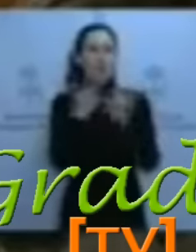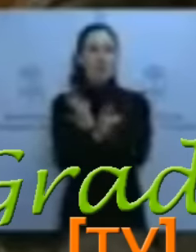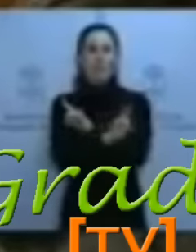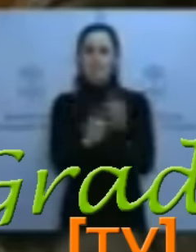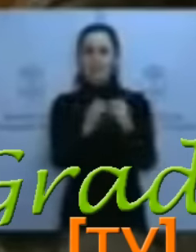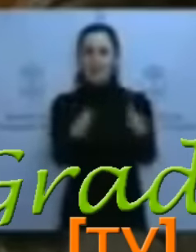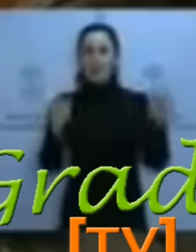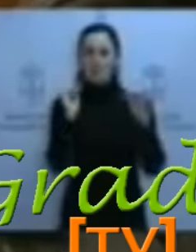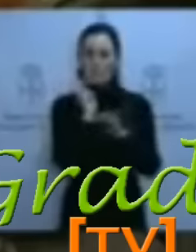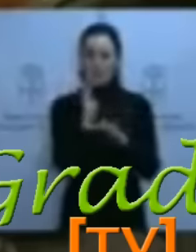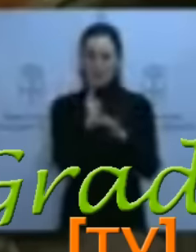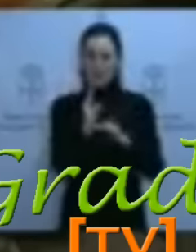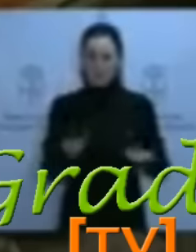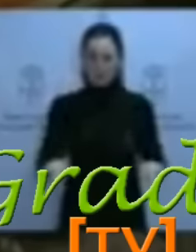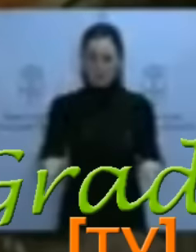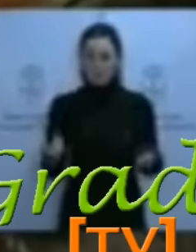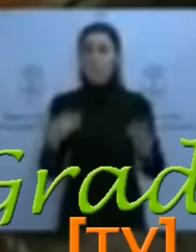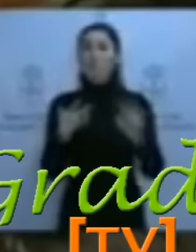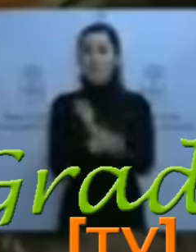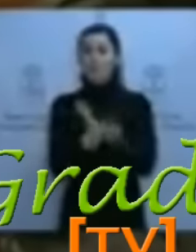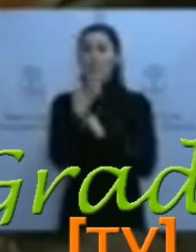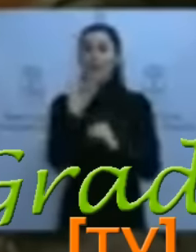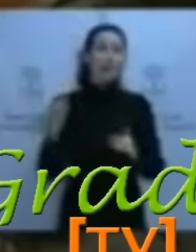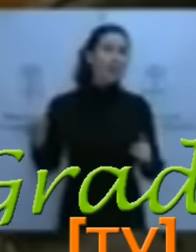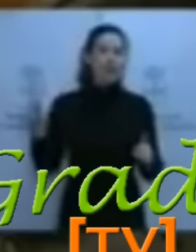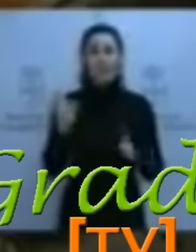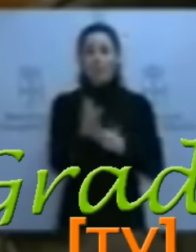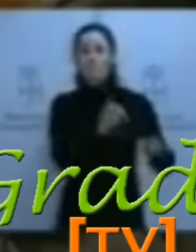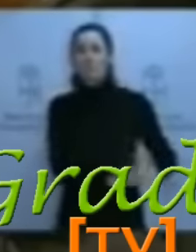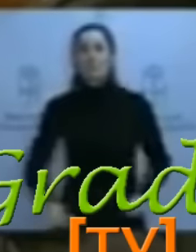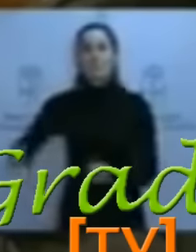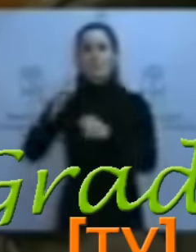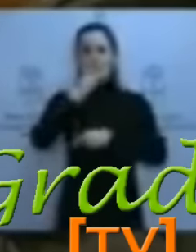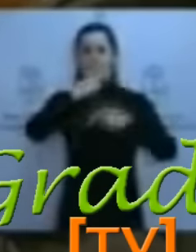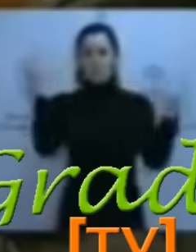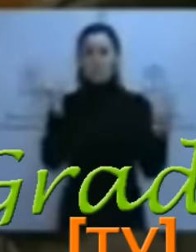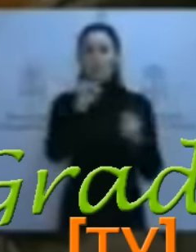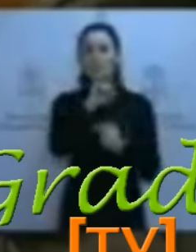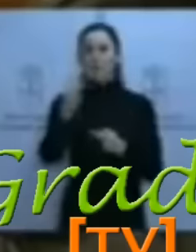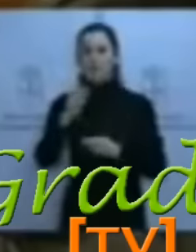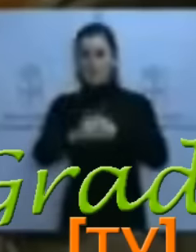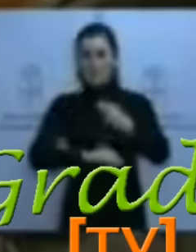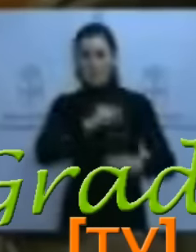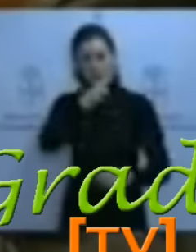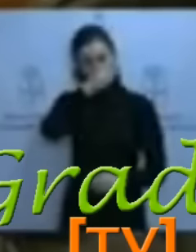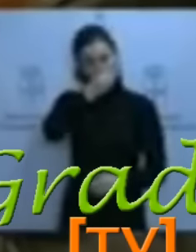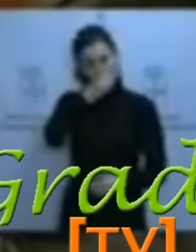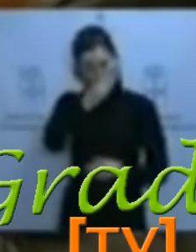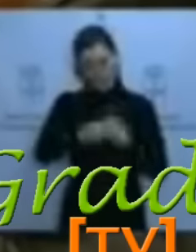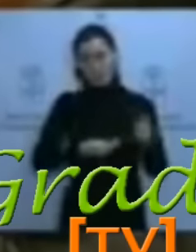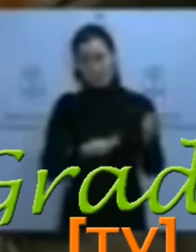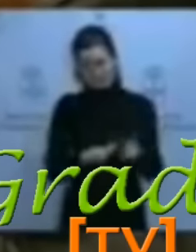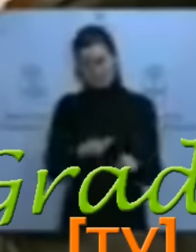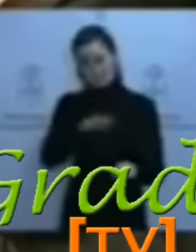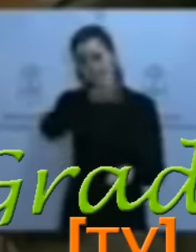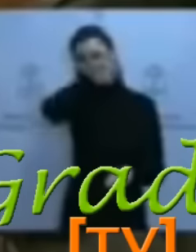Pleno. ¿Ese es el ejemplo de la defensa de lo público que hace Izquierda Unida y el PSOE? Curiosamente,